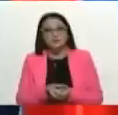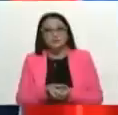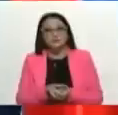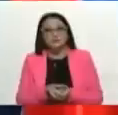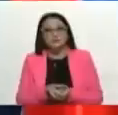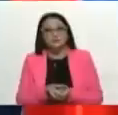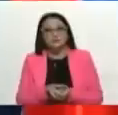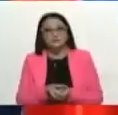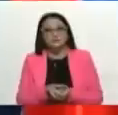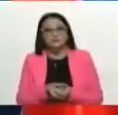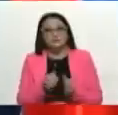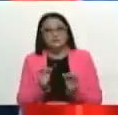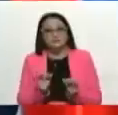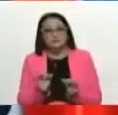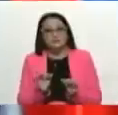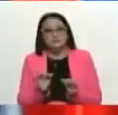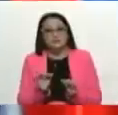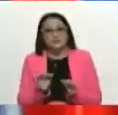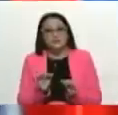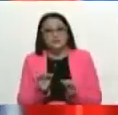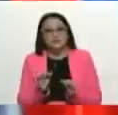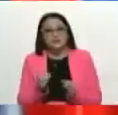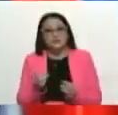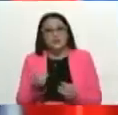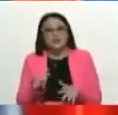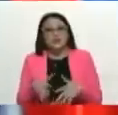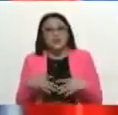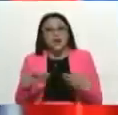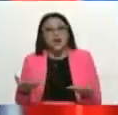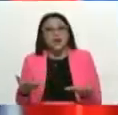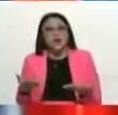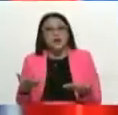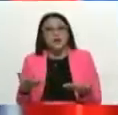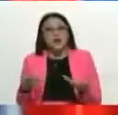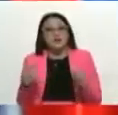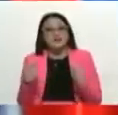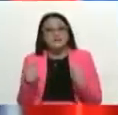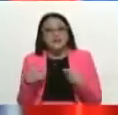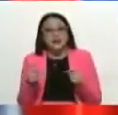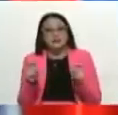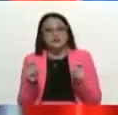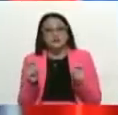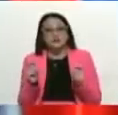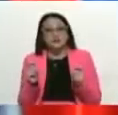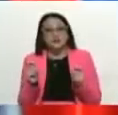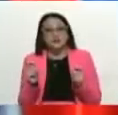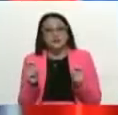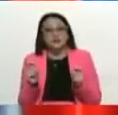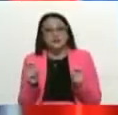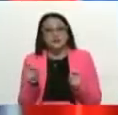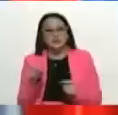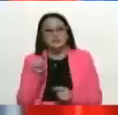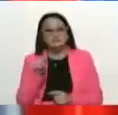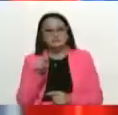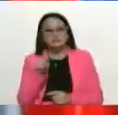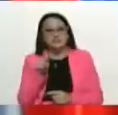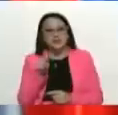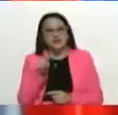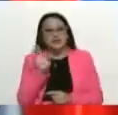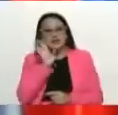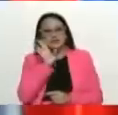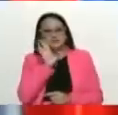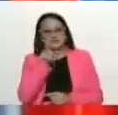oportuna, objetiva, independiente, imparcial, cuál va a ser el trato que le vamos a dar a estos